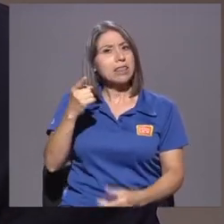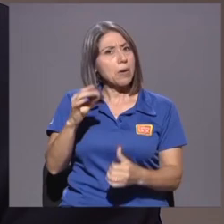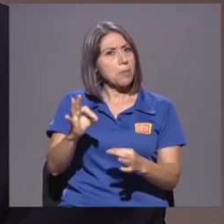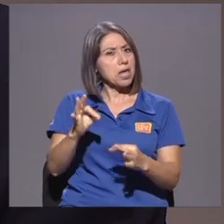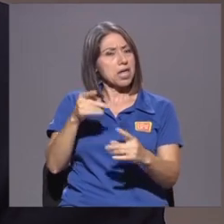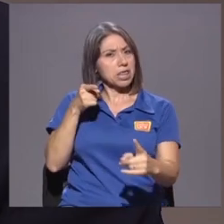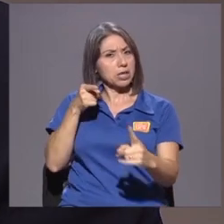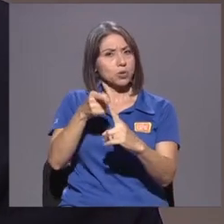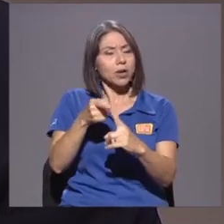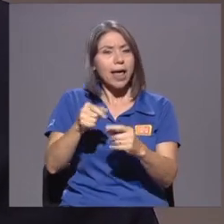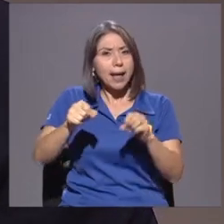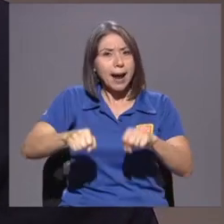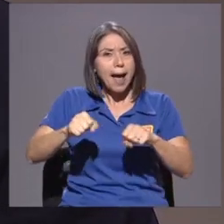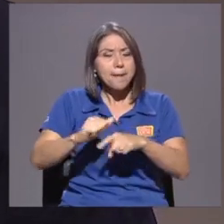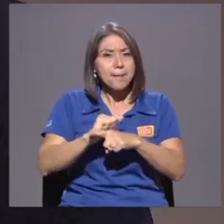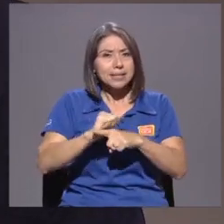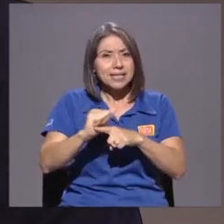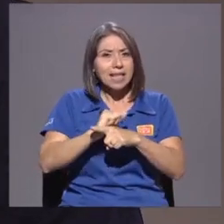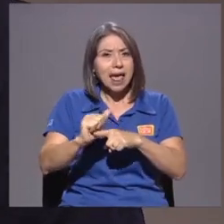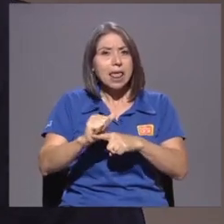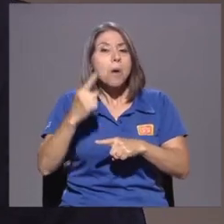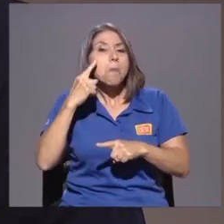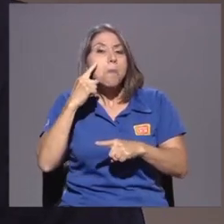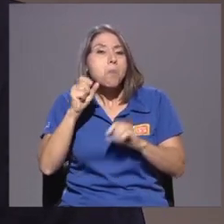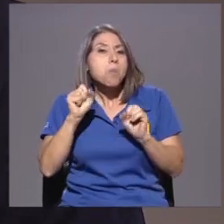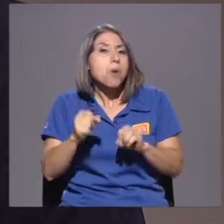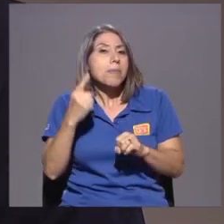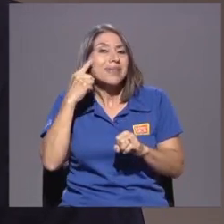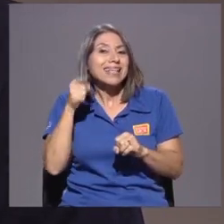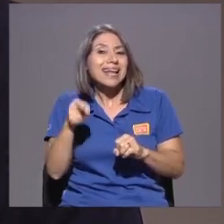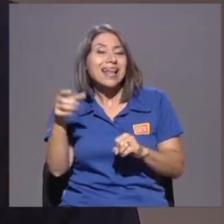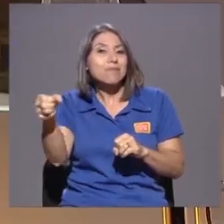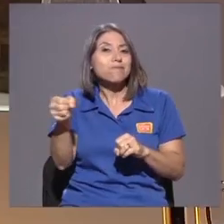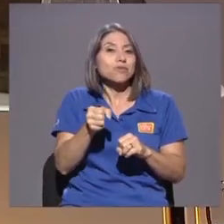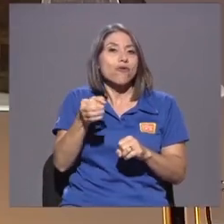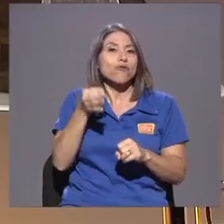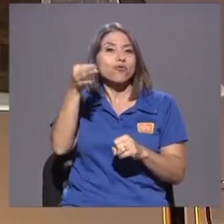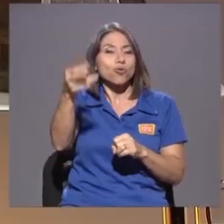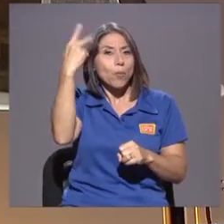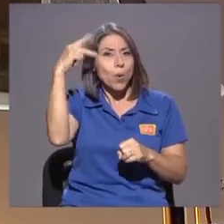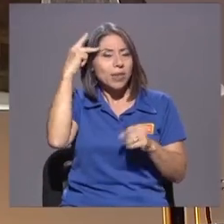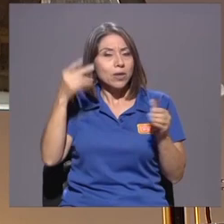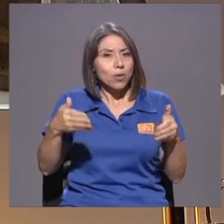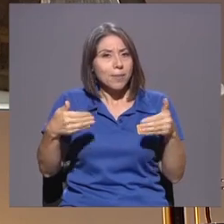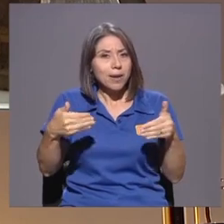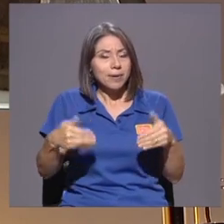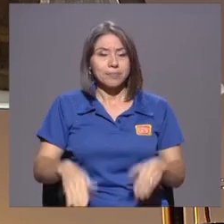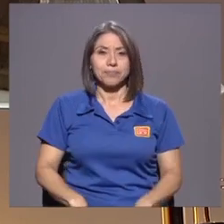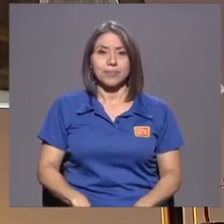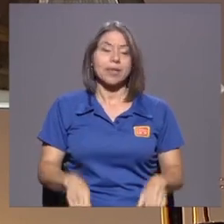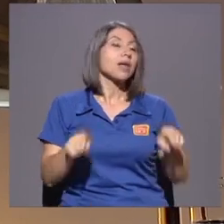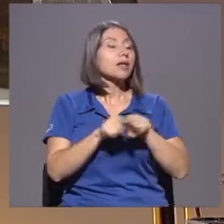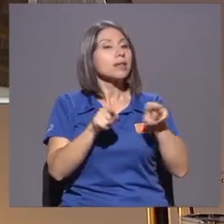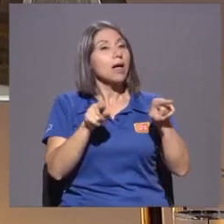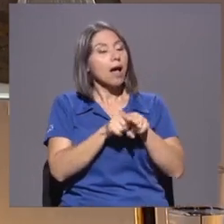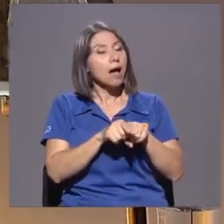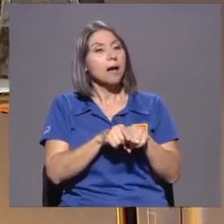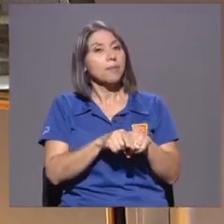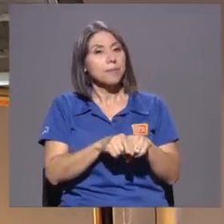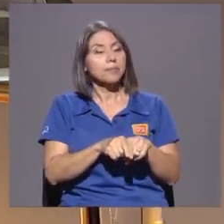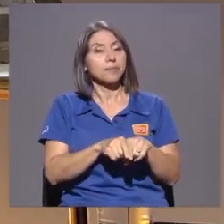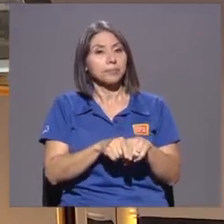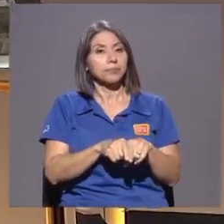capacitada lo proyecta para el futuro político además destacando ese hecho